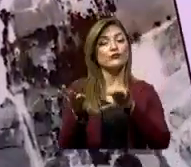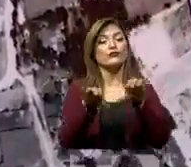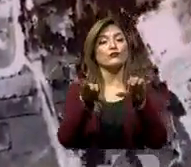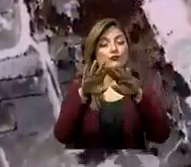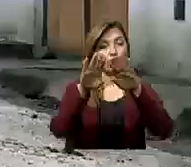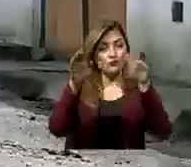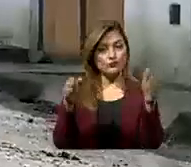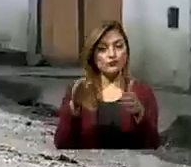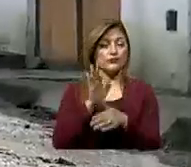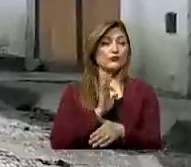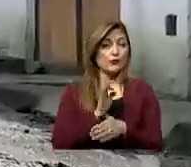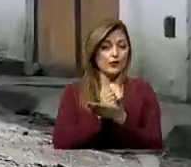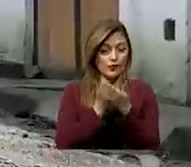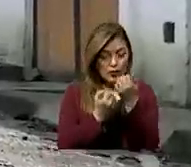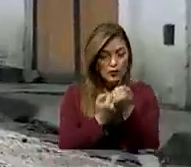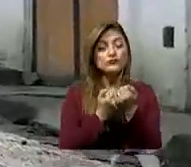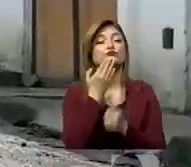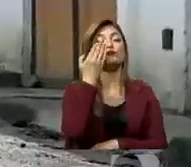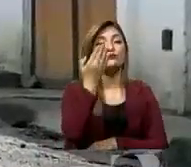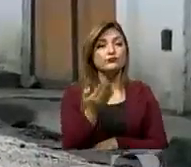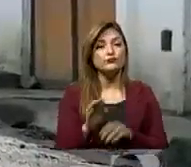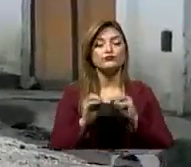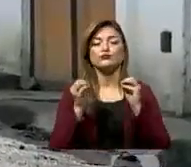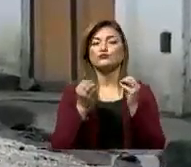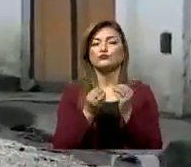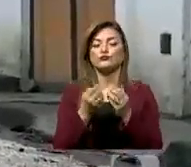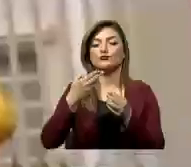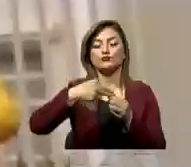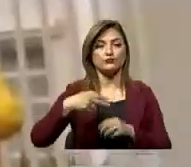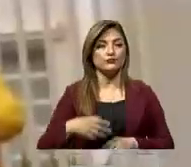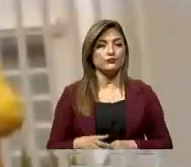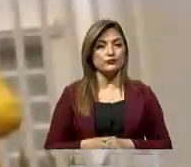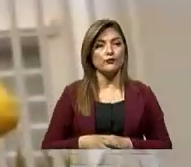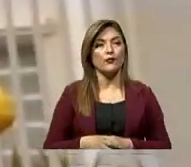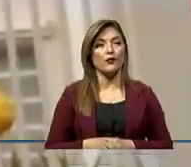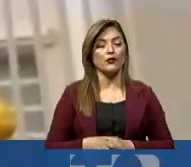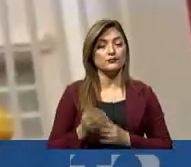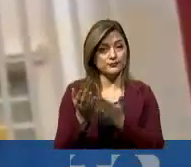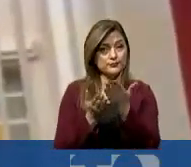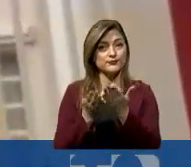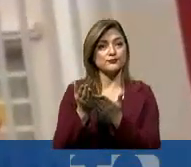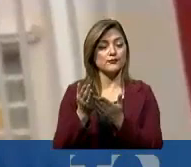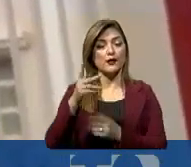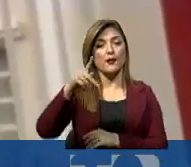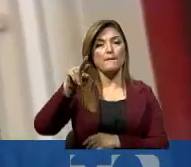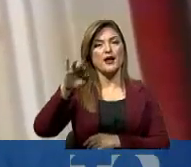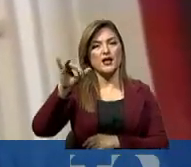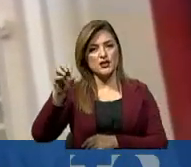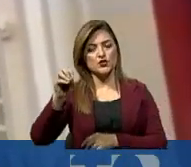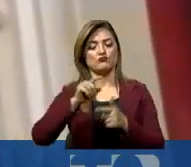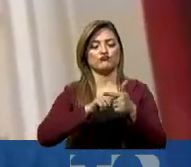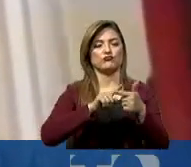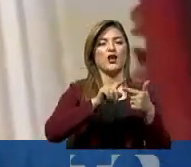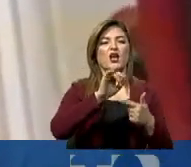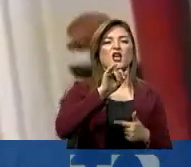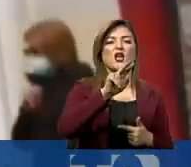para brindar su contingente mediante los organismos que lo conforman nadal el servicio en el paraíso la inmaculada que están